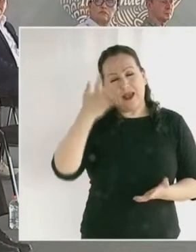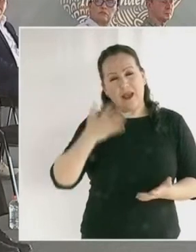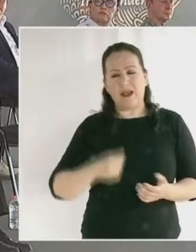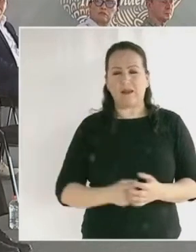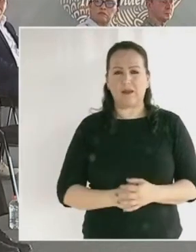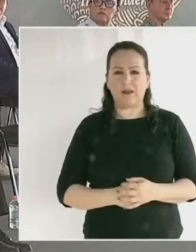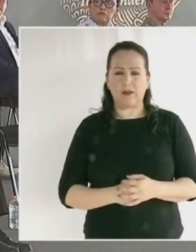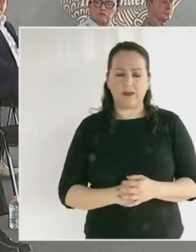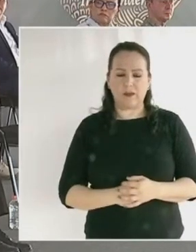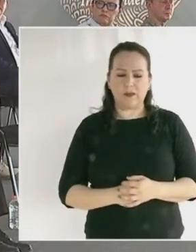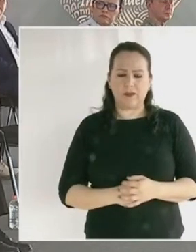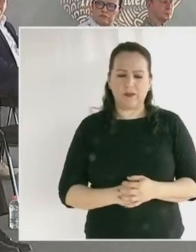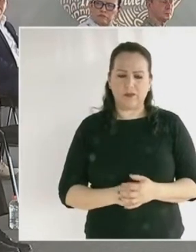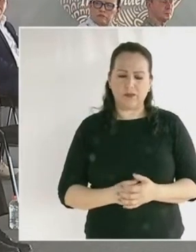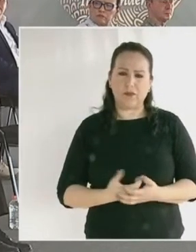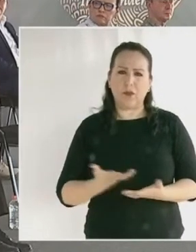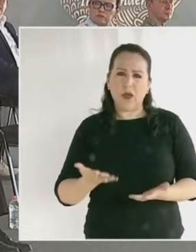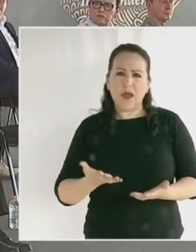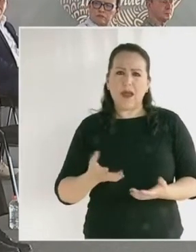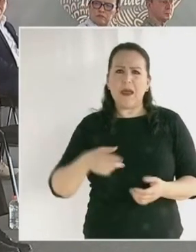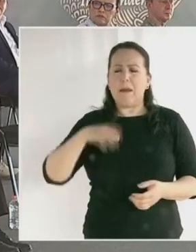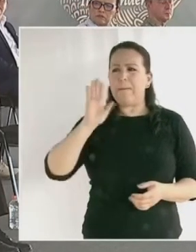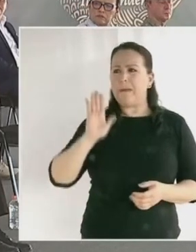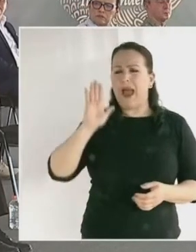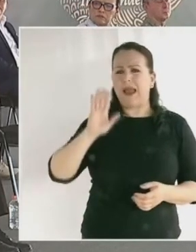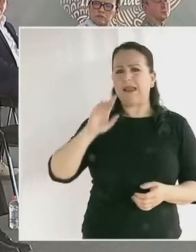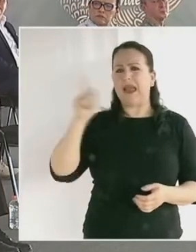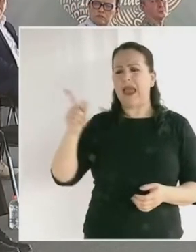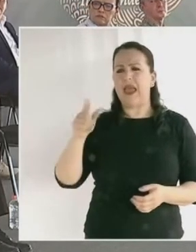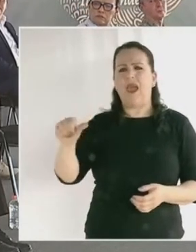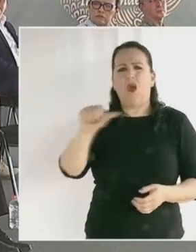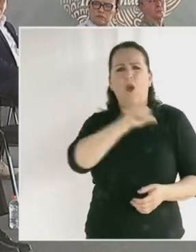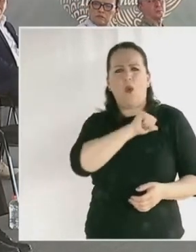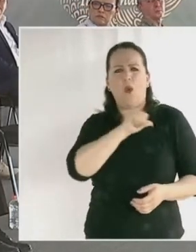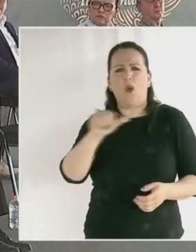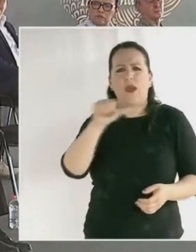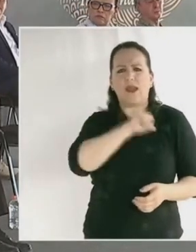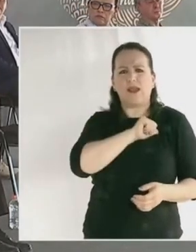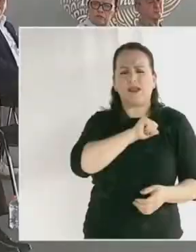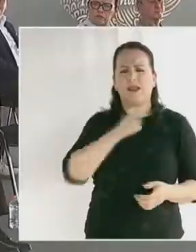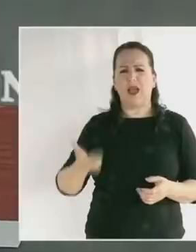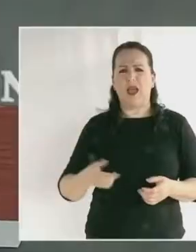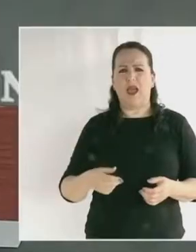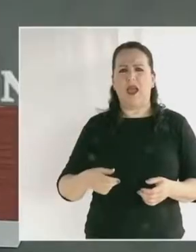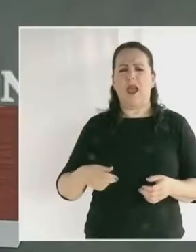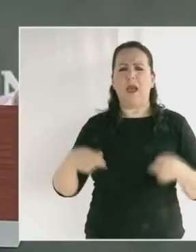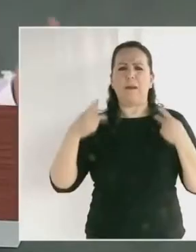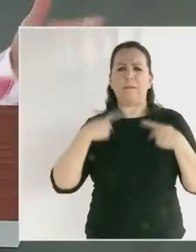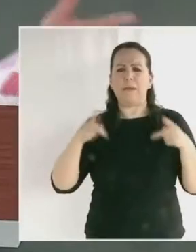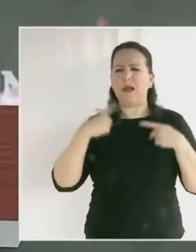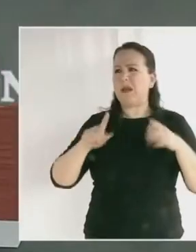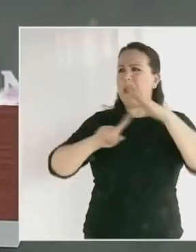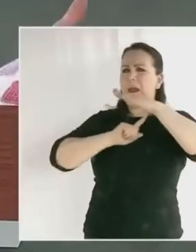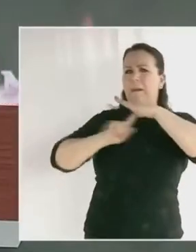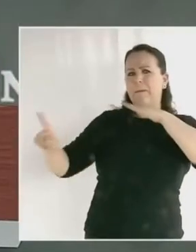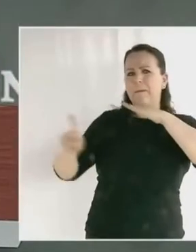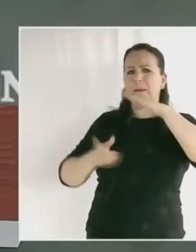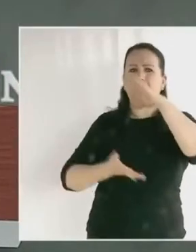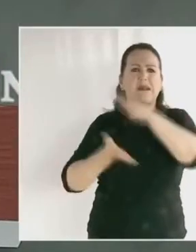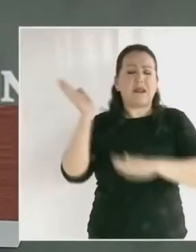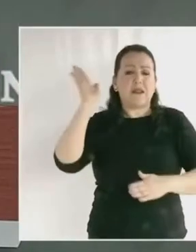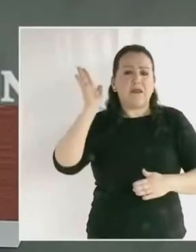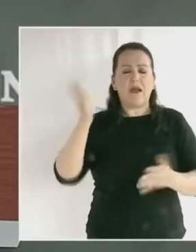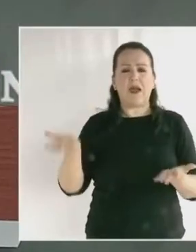solo en el heroísmo de nuestros paisanos migrantes, que al no encontrar